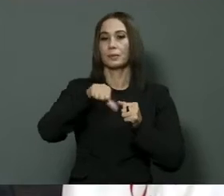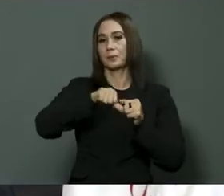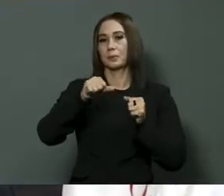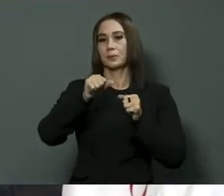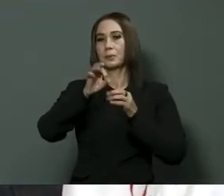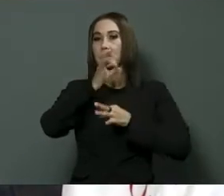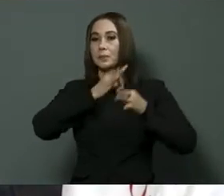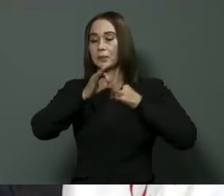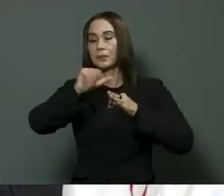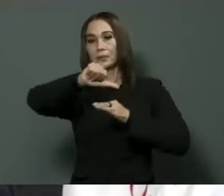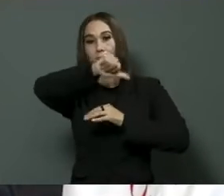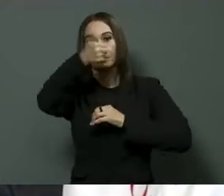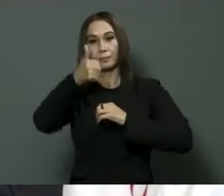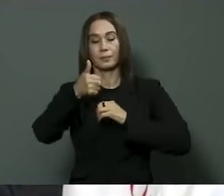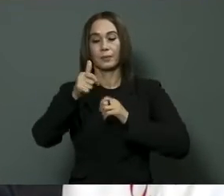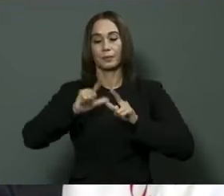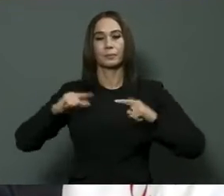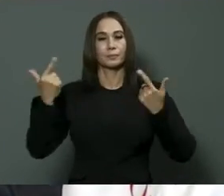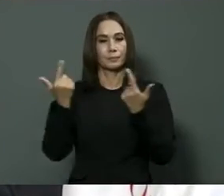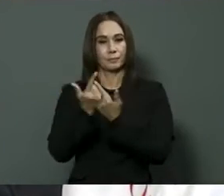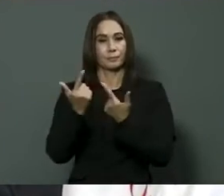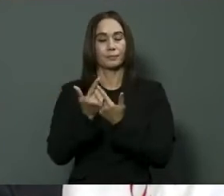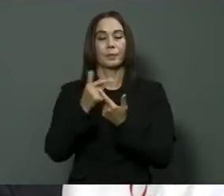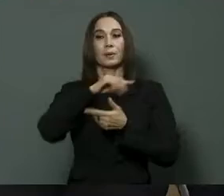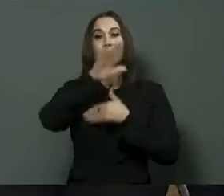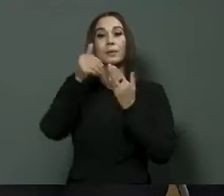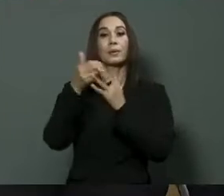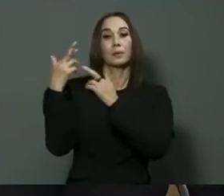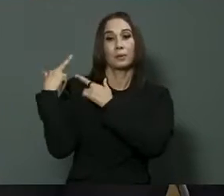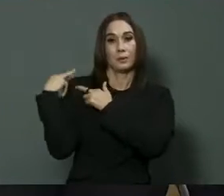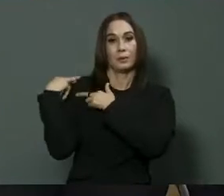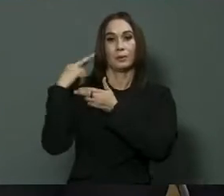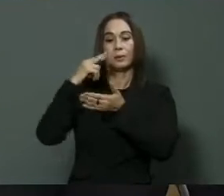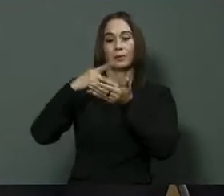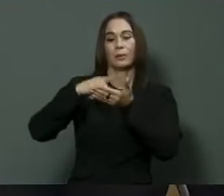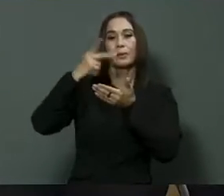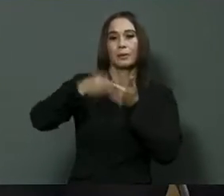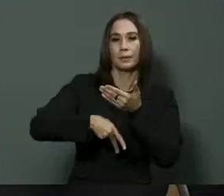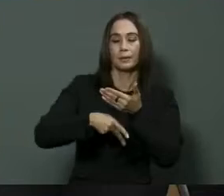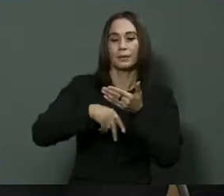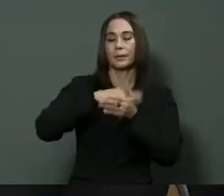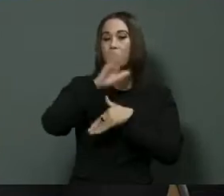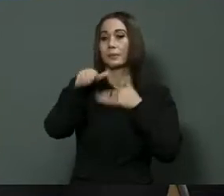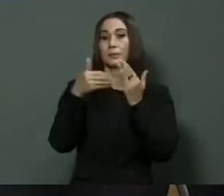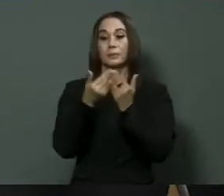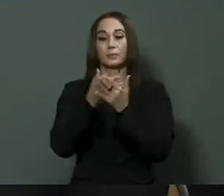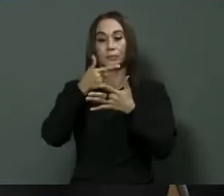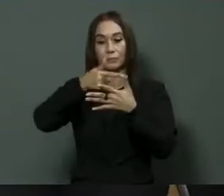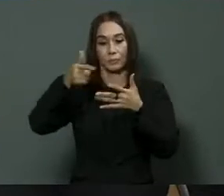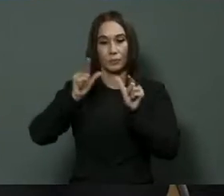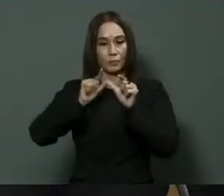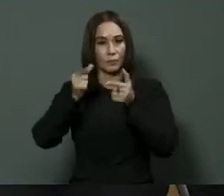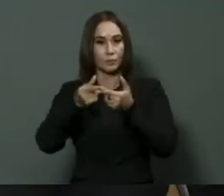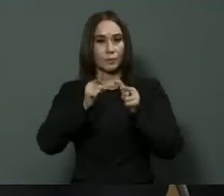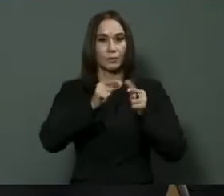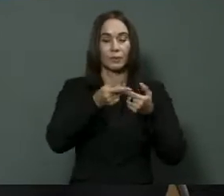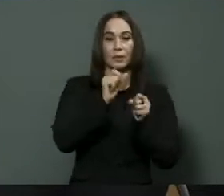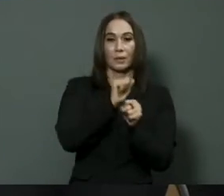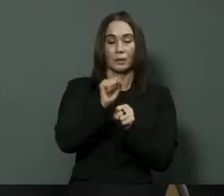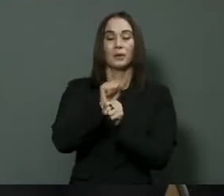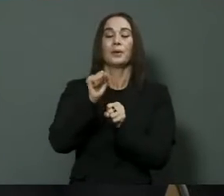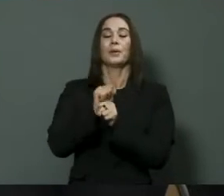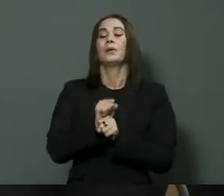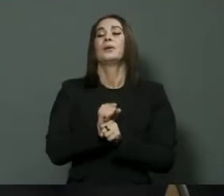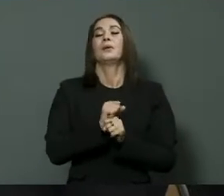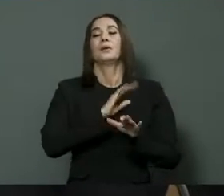a todos los que están delante y detrás de este proyecto, a cada uno de sus ejes, a las acciones